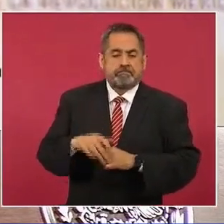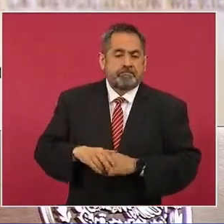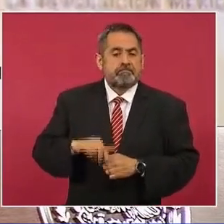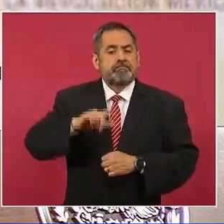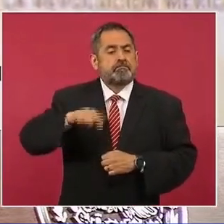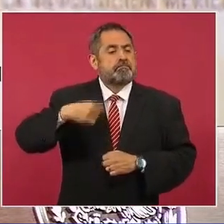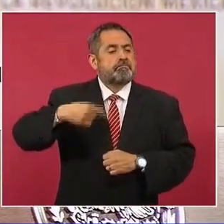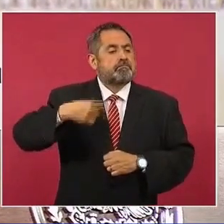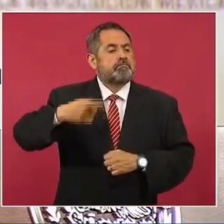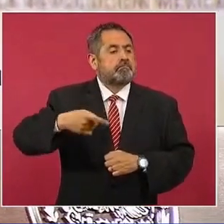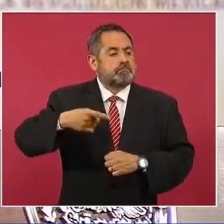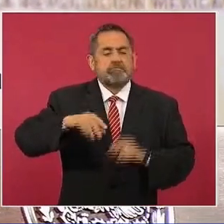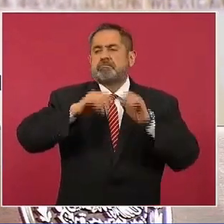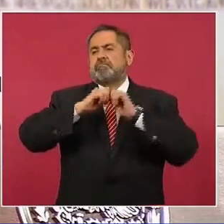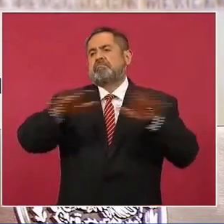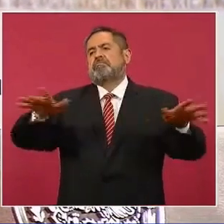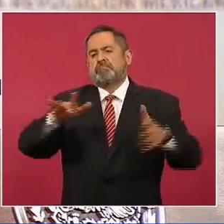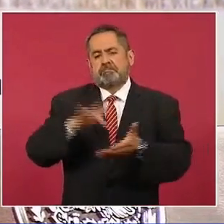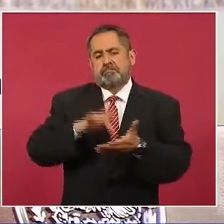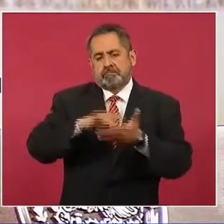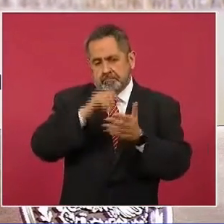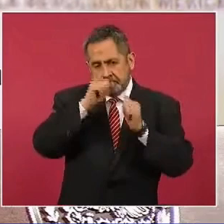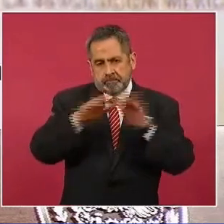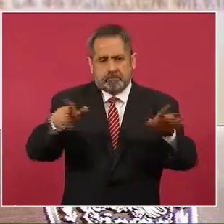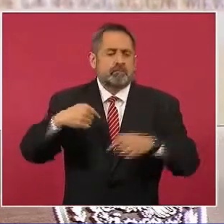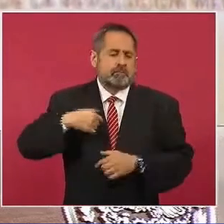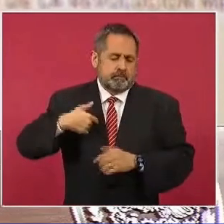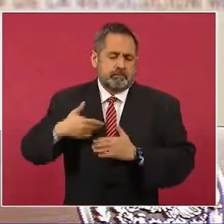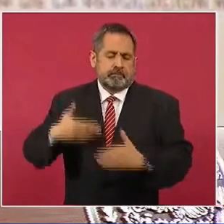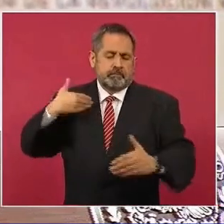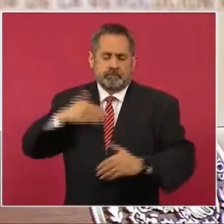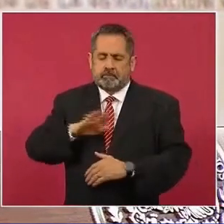después se dio a conocer la noticia, ya sabíamos,